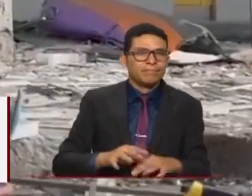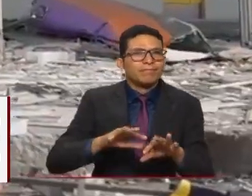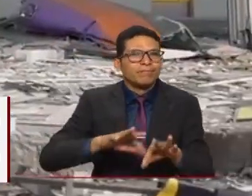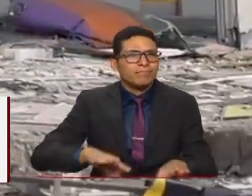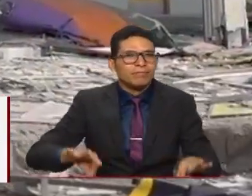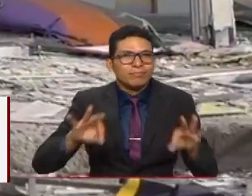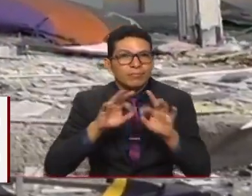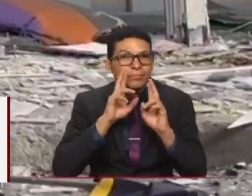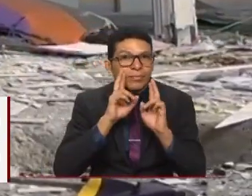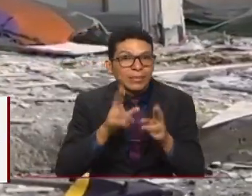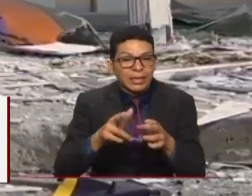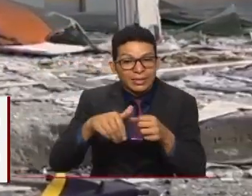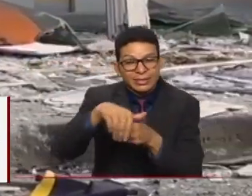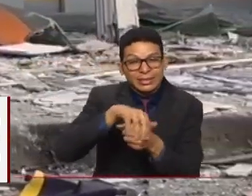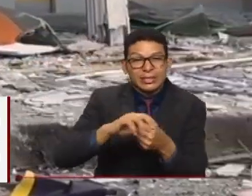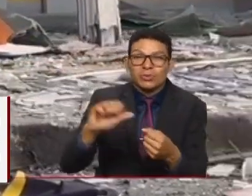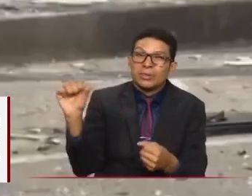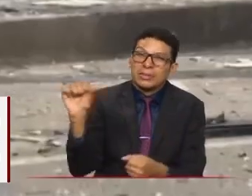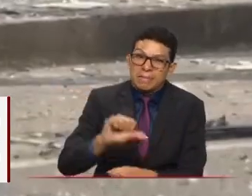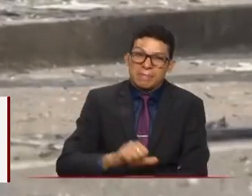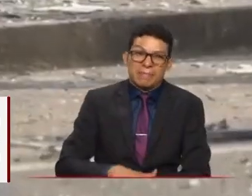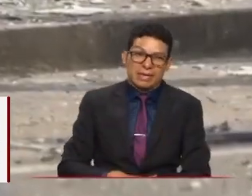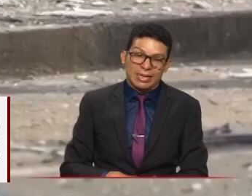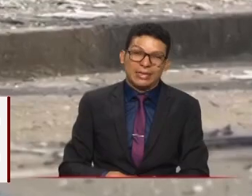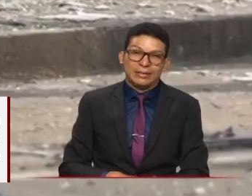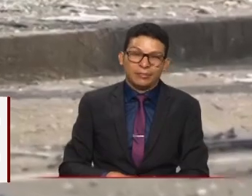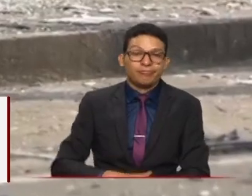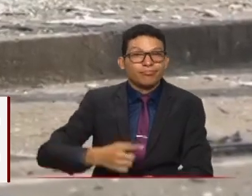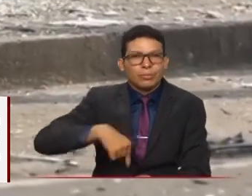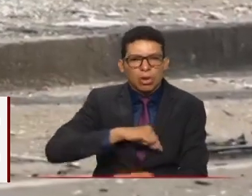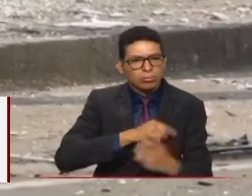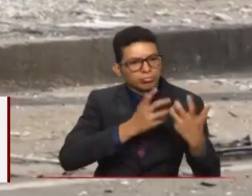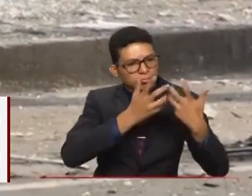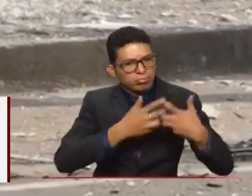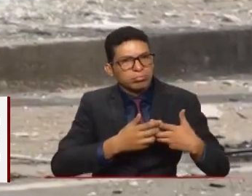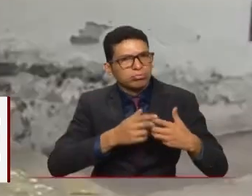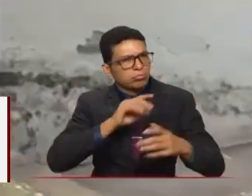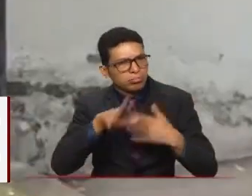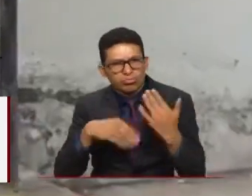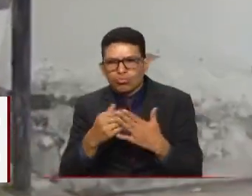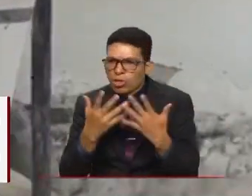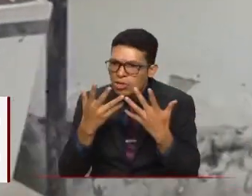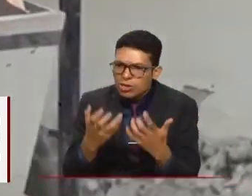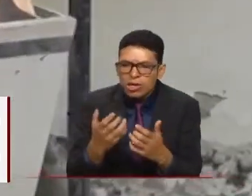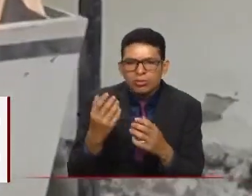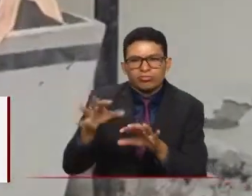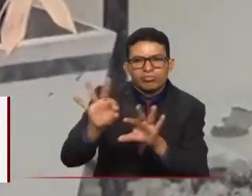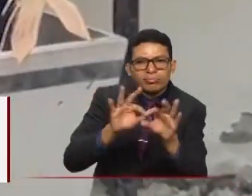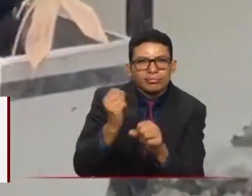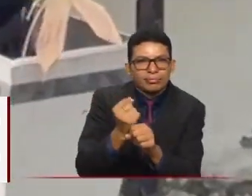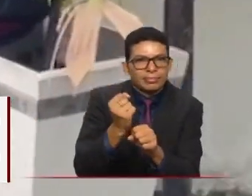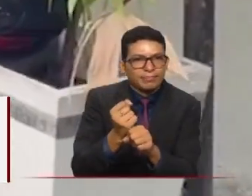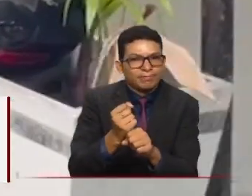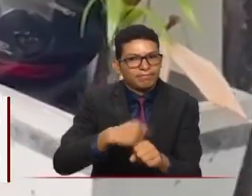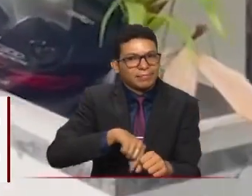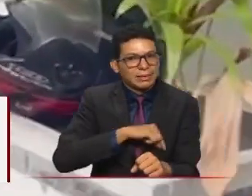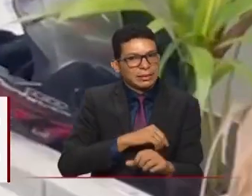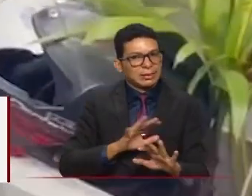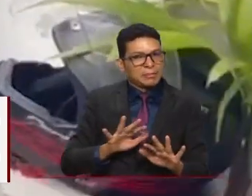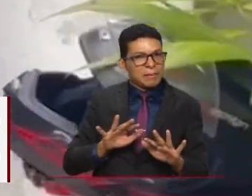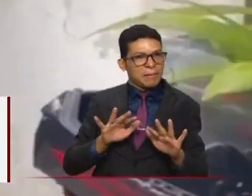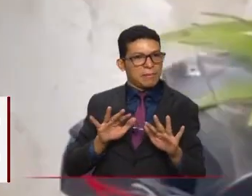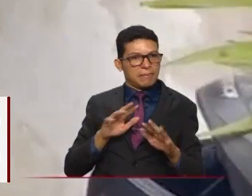situación está mal y así tengamos nosotros en el sector empresarial todo el propósito de generar empleo pues empezamos a tener